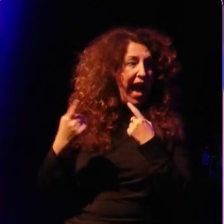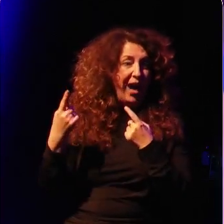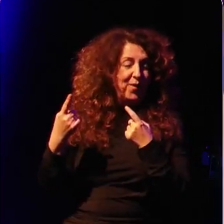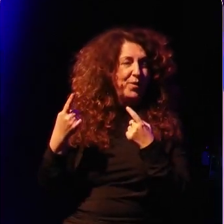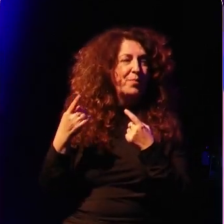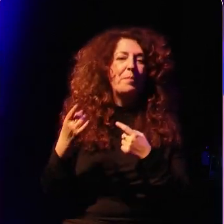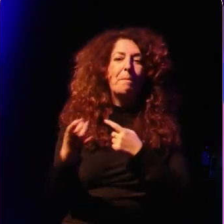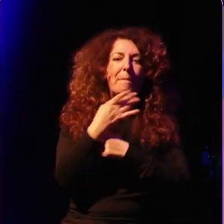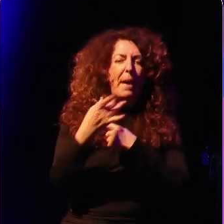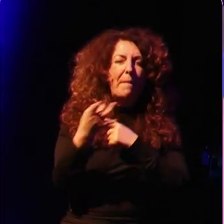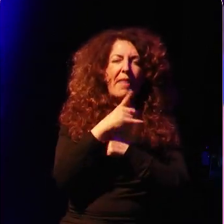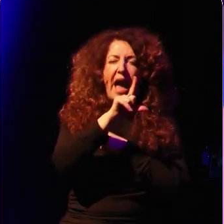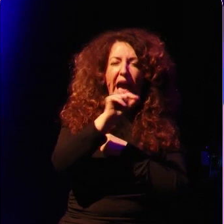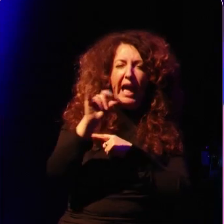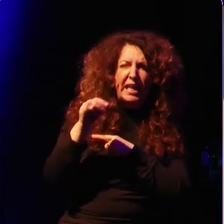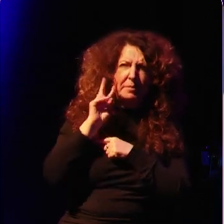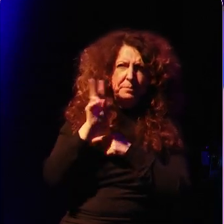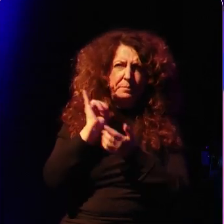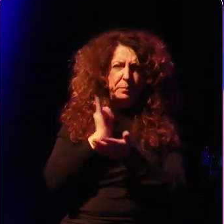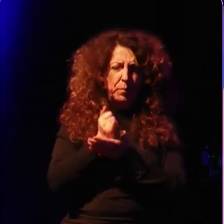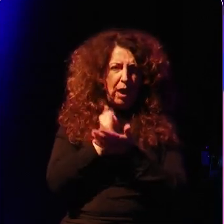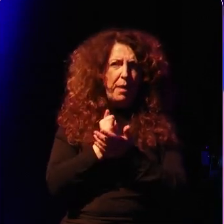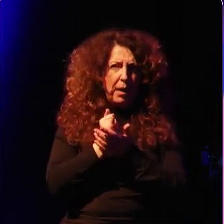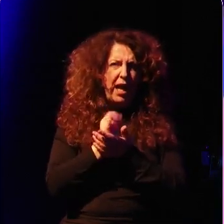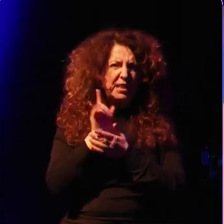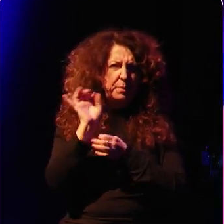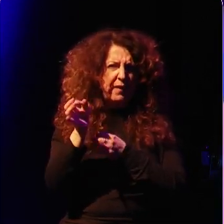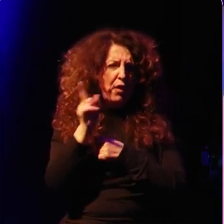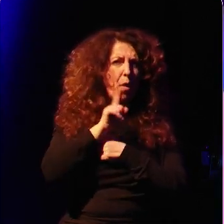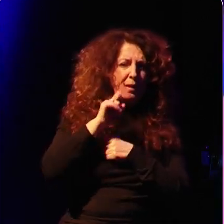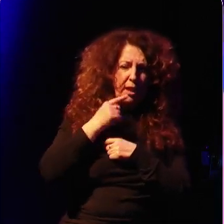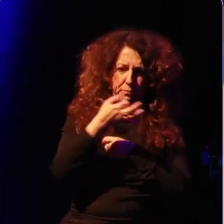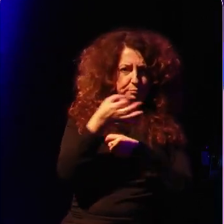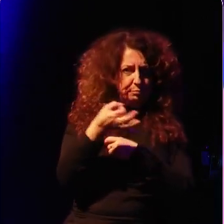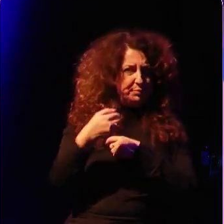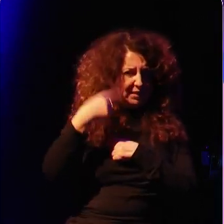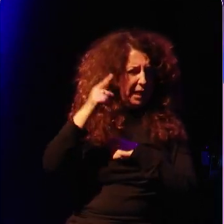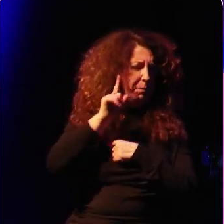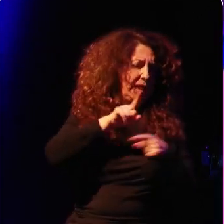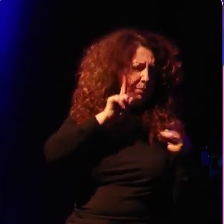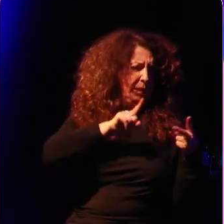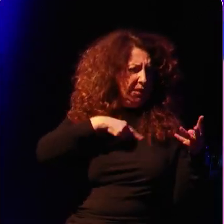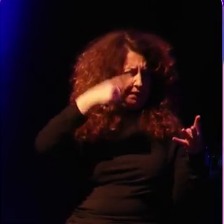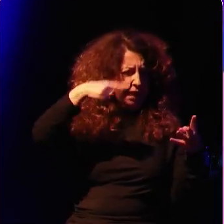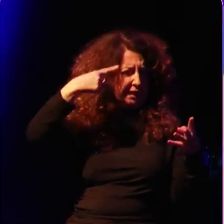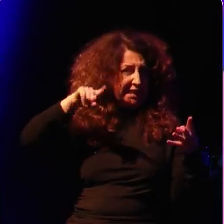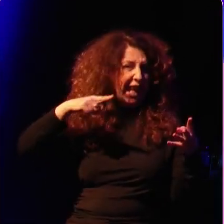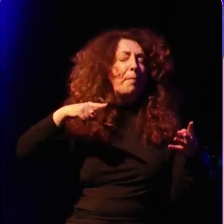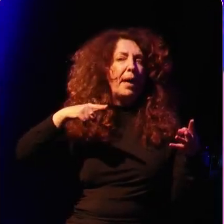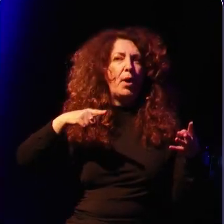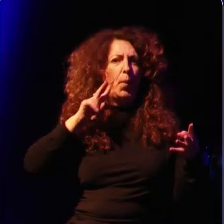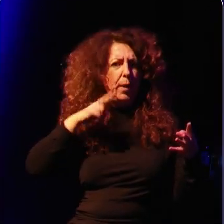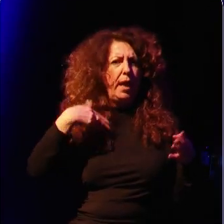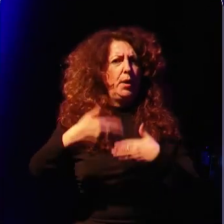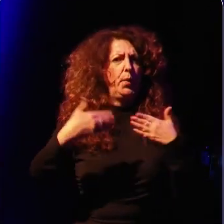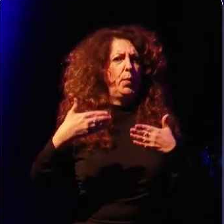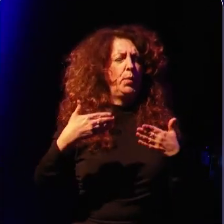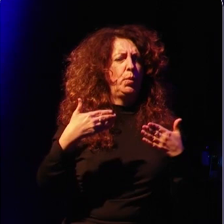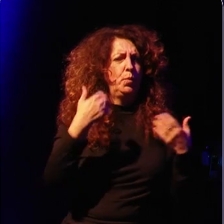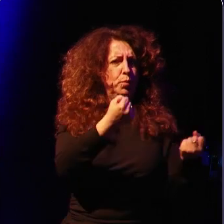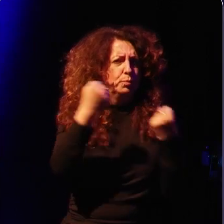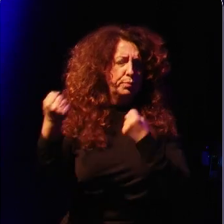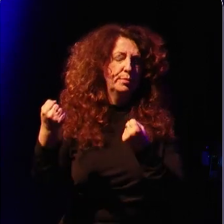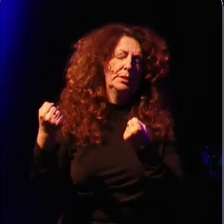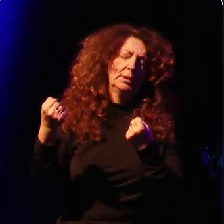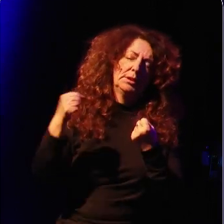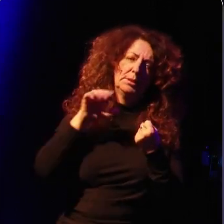mandan 100 gilipolleces para que las pruebe. ¿Vale? Pero bueno, cada vez se complica más. Y eso que